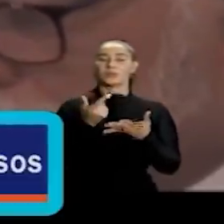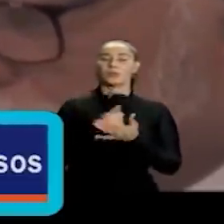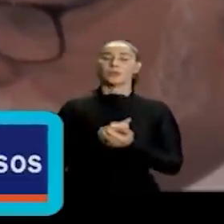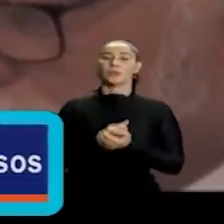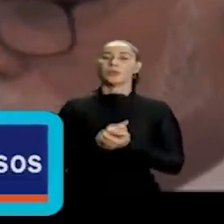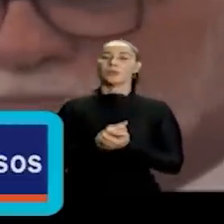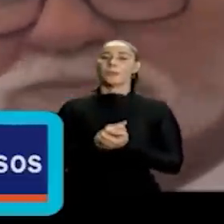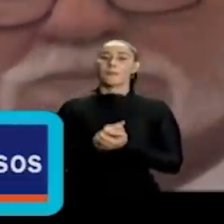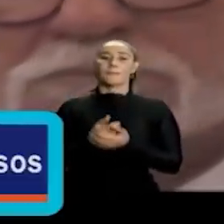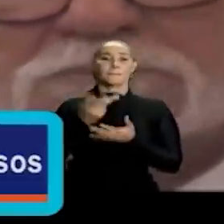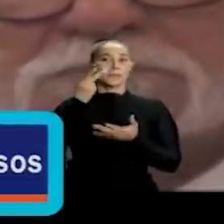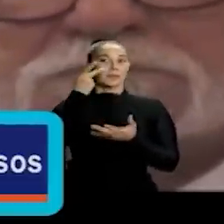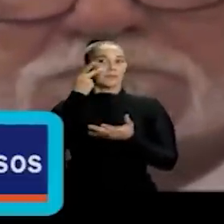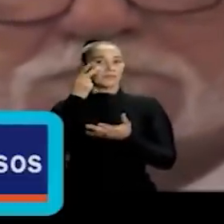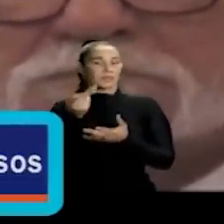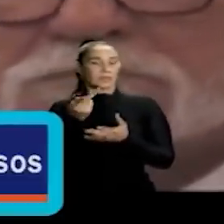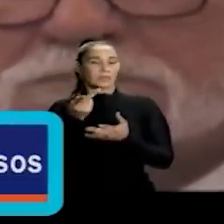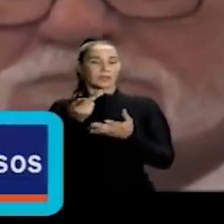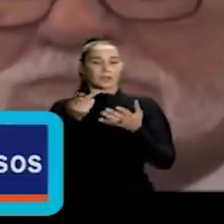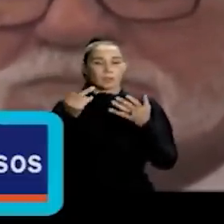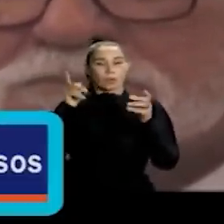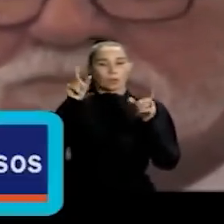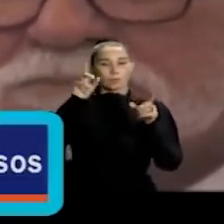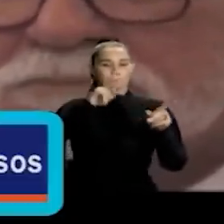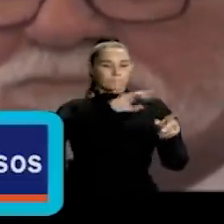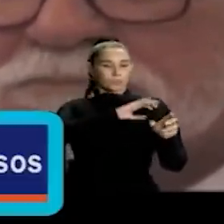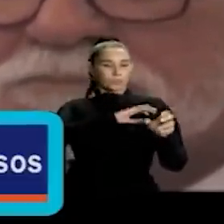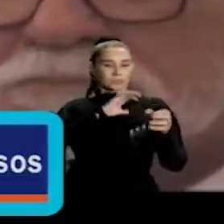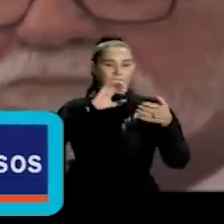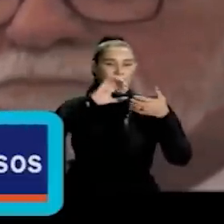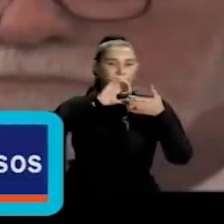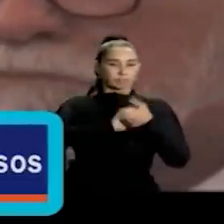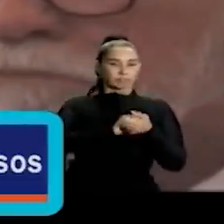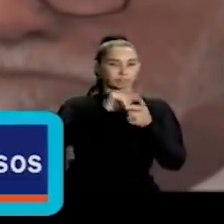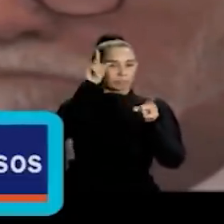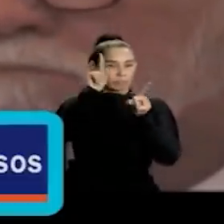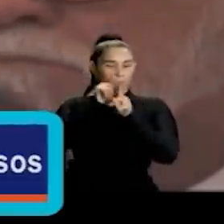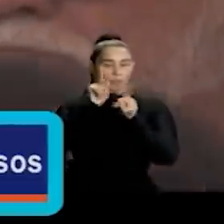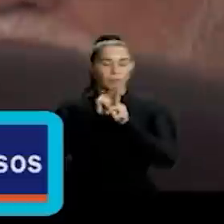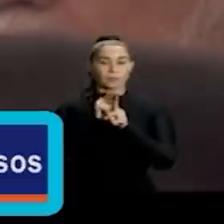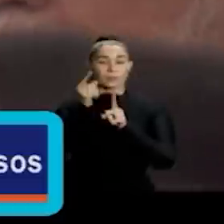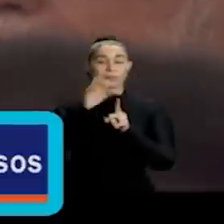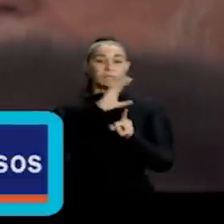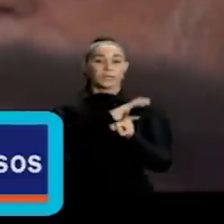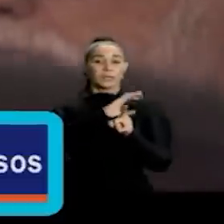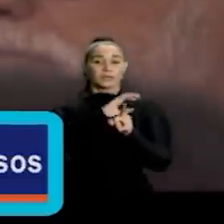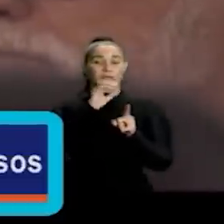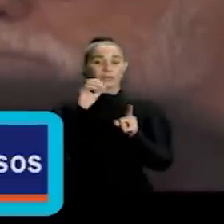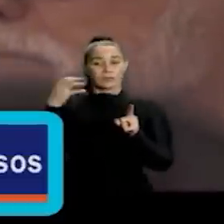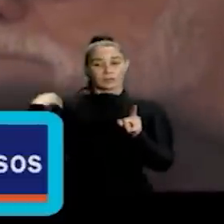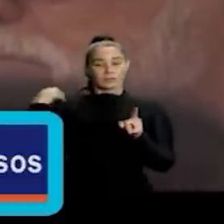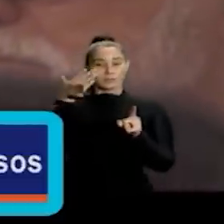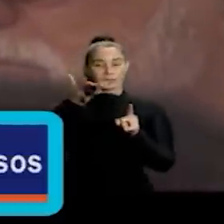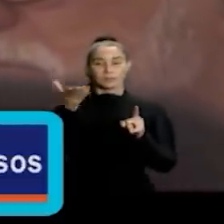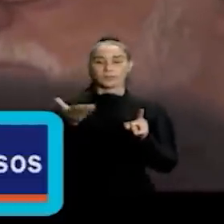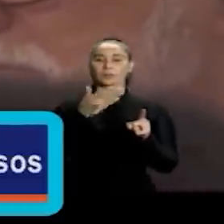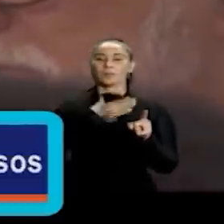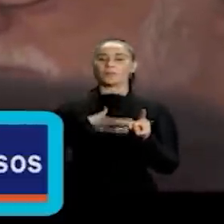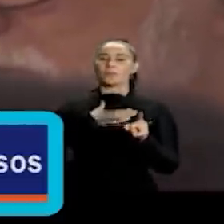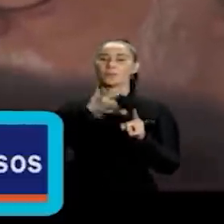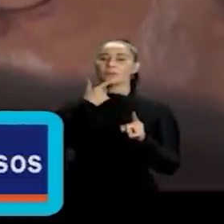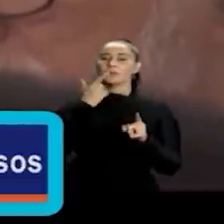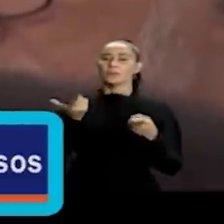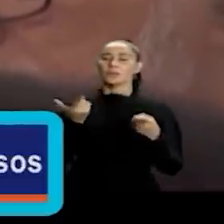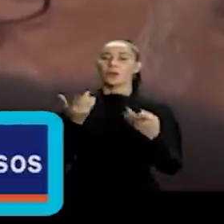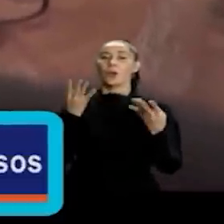refirió que al parecer hay complicidades policiales. Aprovecho que está aquí también el jefe de la policía, para que por favor nos